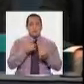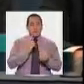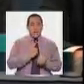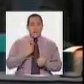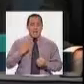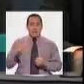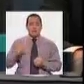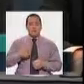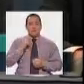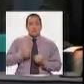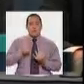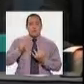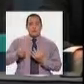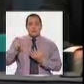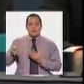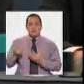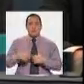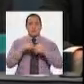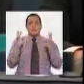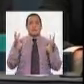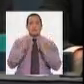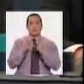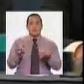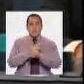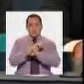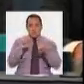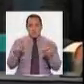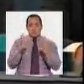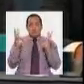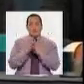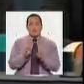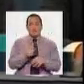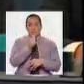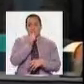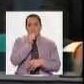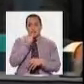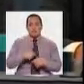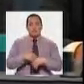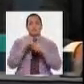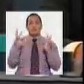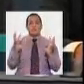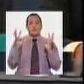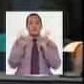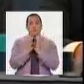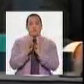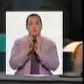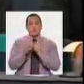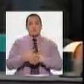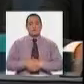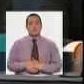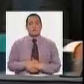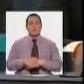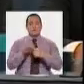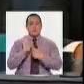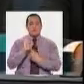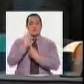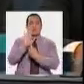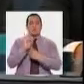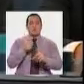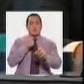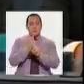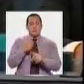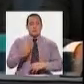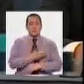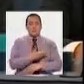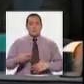jueces. La reunión, que no fue una reunión clandestina, sino fue una reunión patrocinada por el